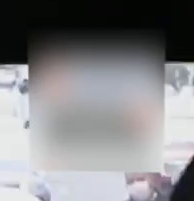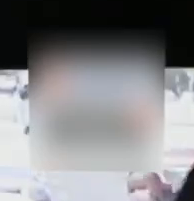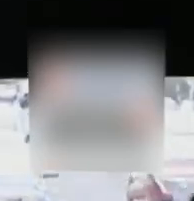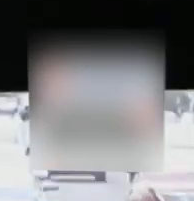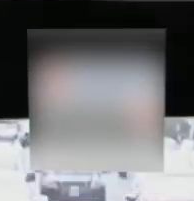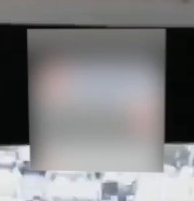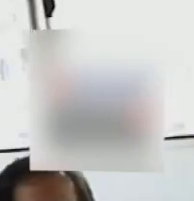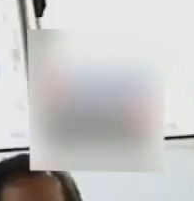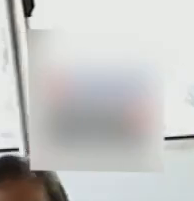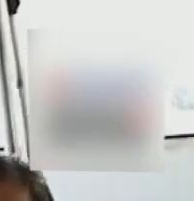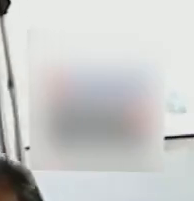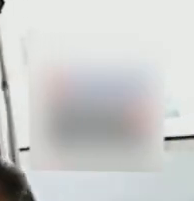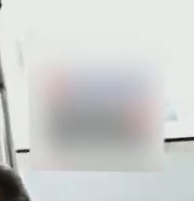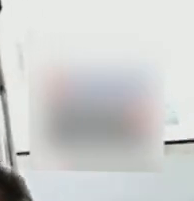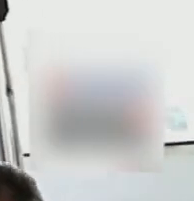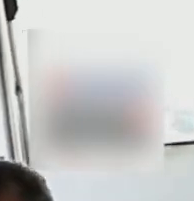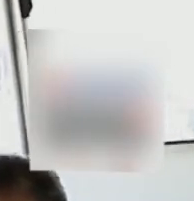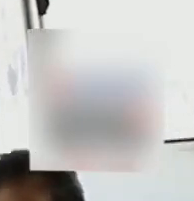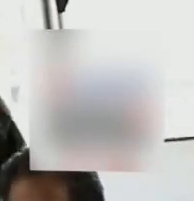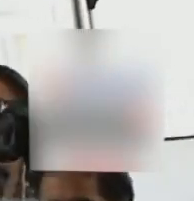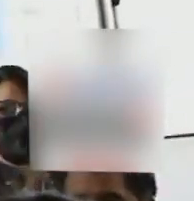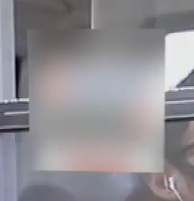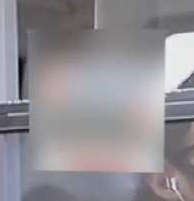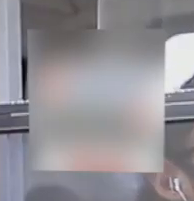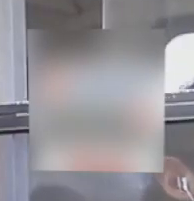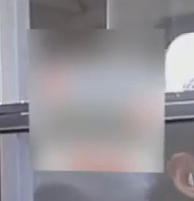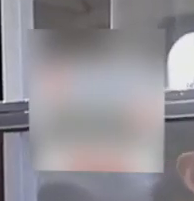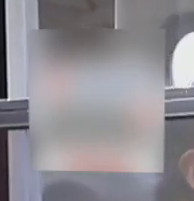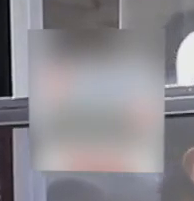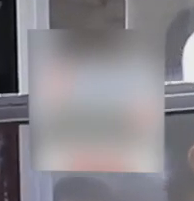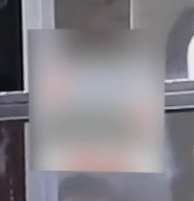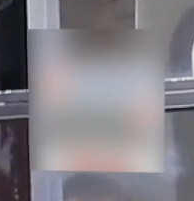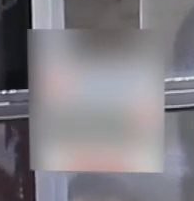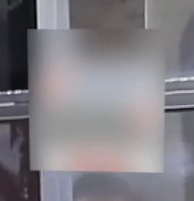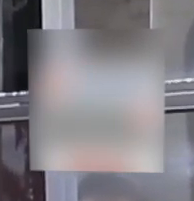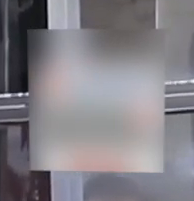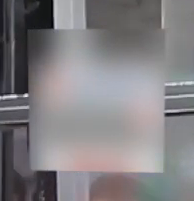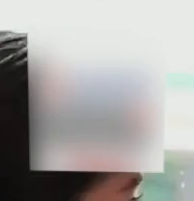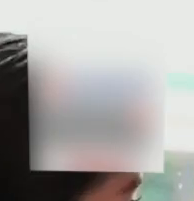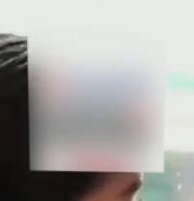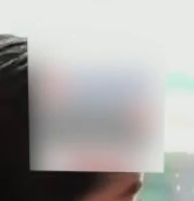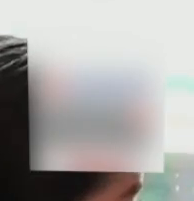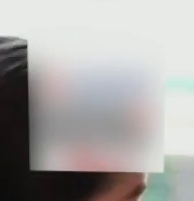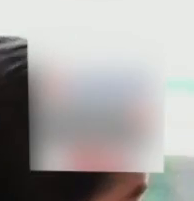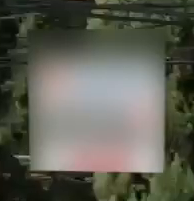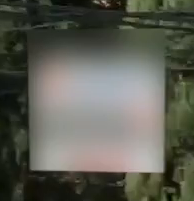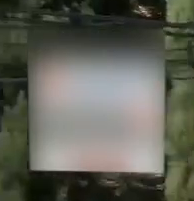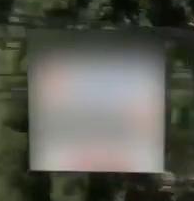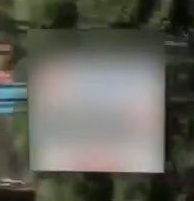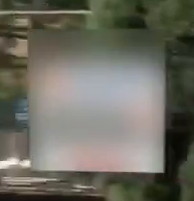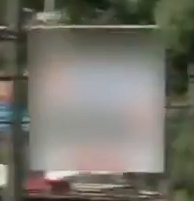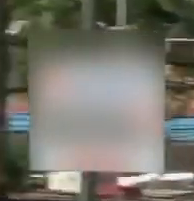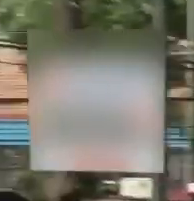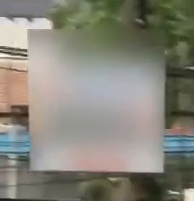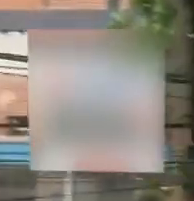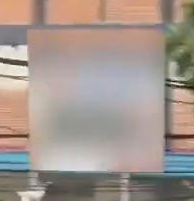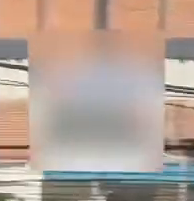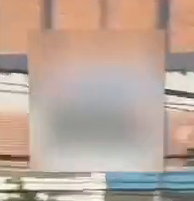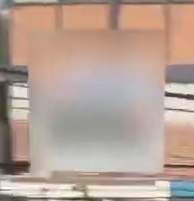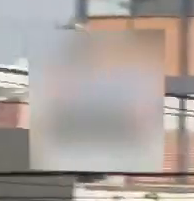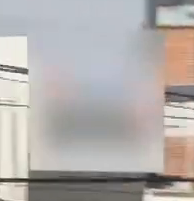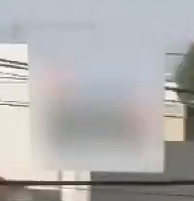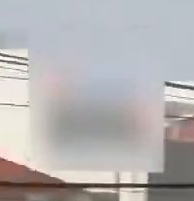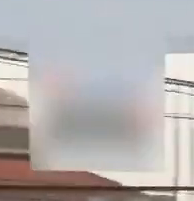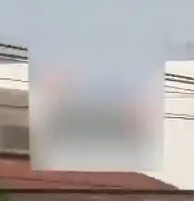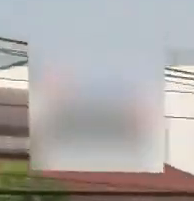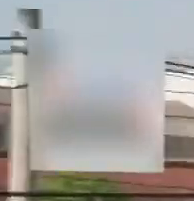en las unidades del servicio colectivo para que se cumplan con los protocolos sanitarios de igual forma en el